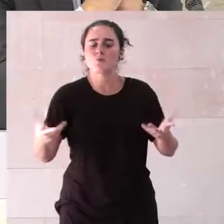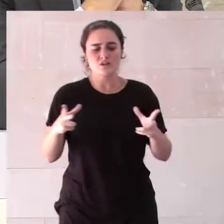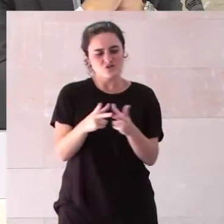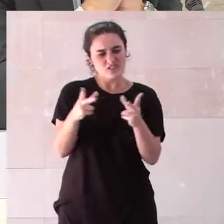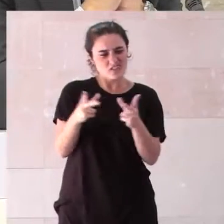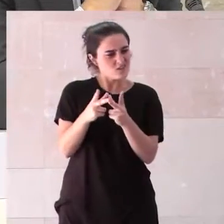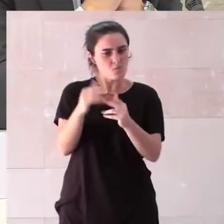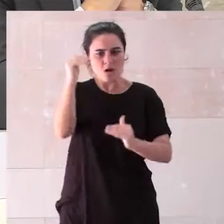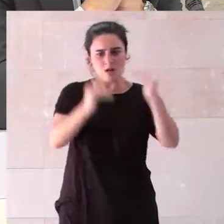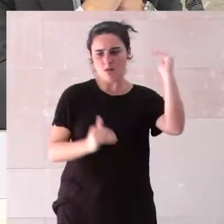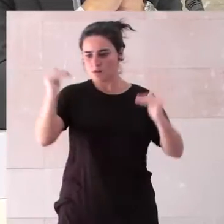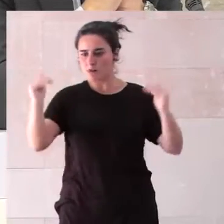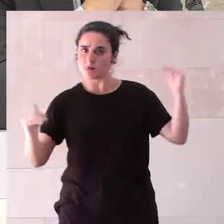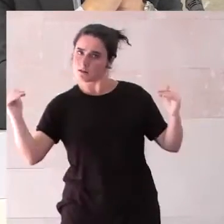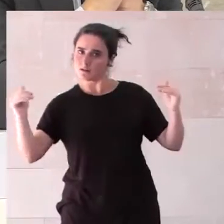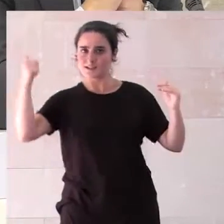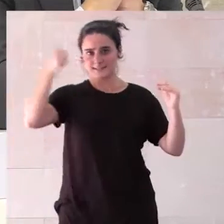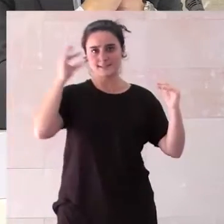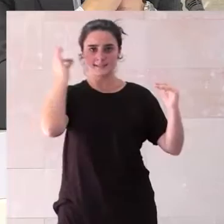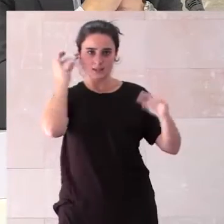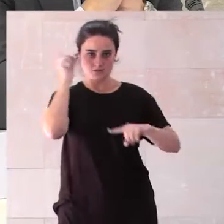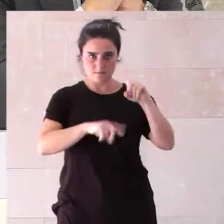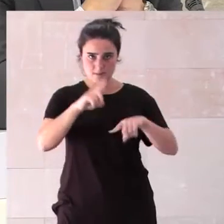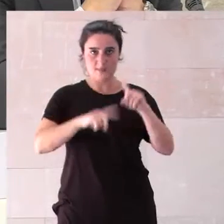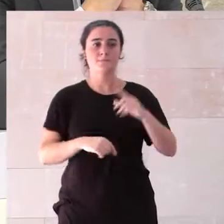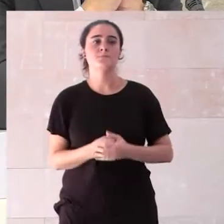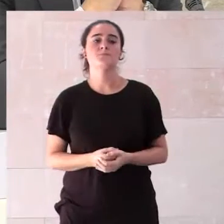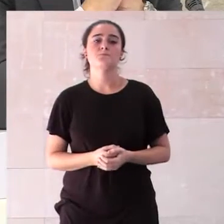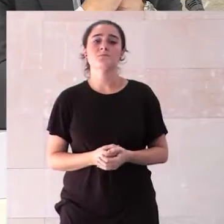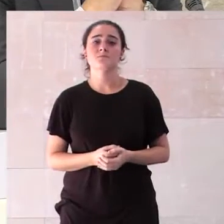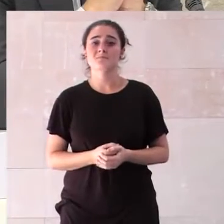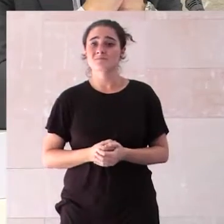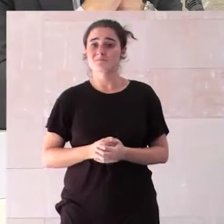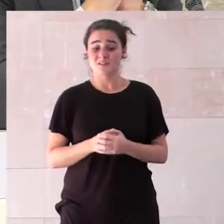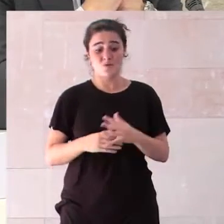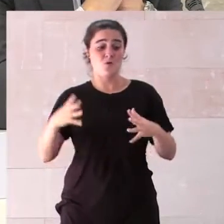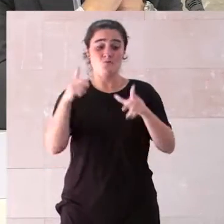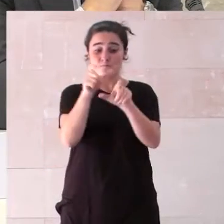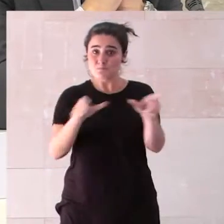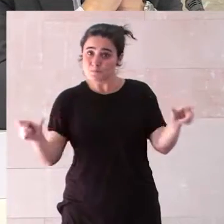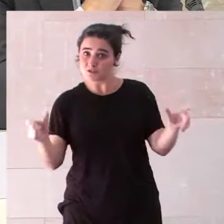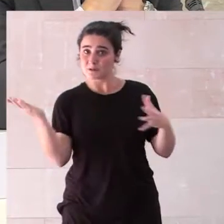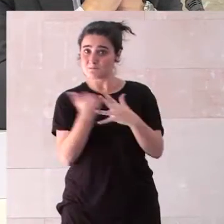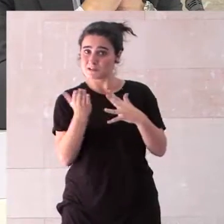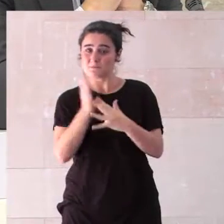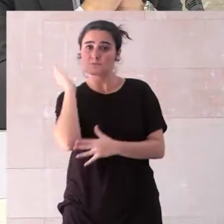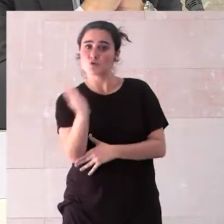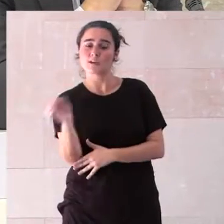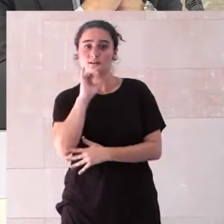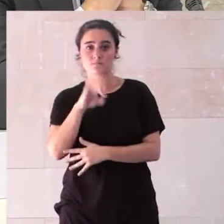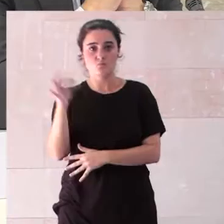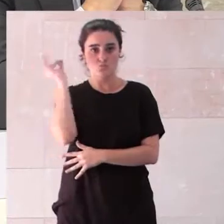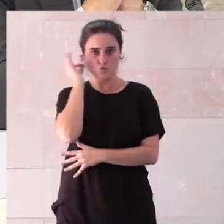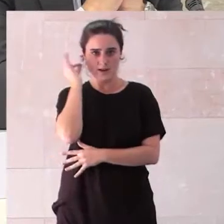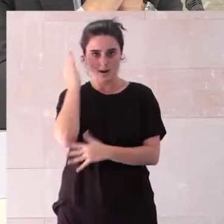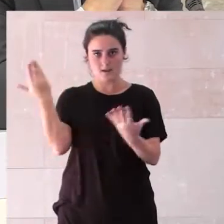desigualdades estructurales basadas en el sexo, que perjudican a la mitad de nuestra población, a las mujeres. Por lo